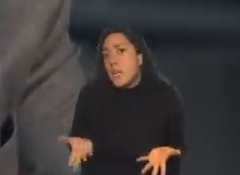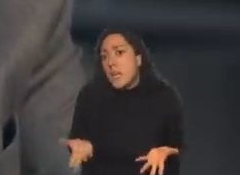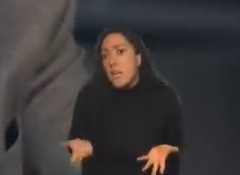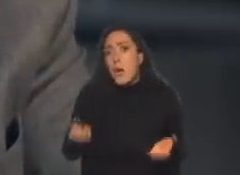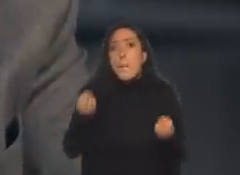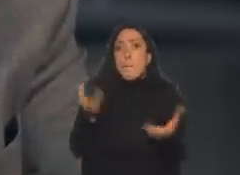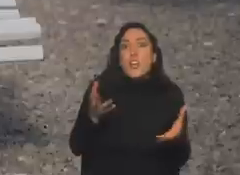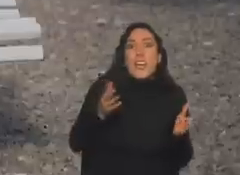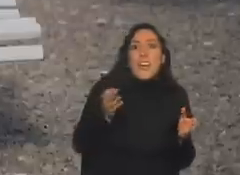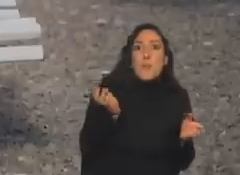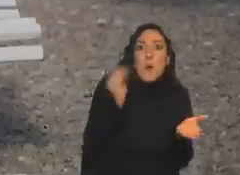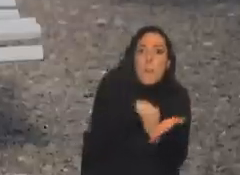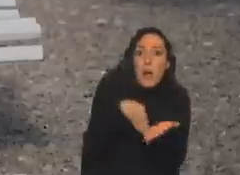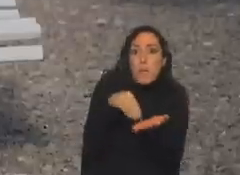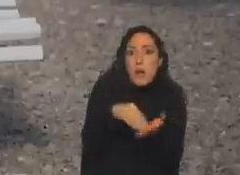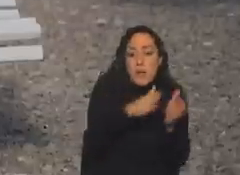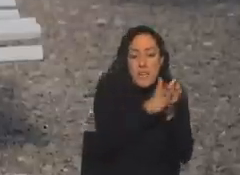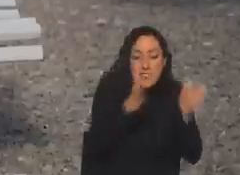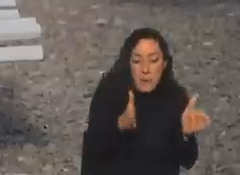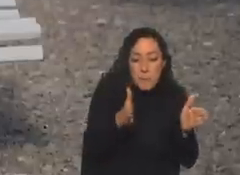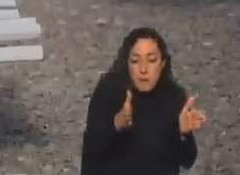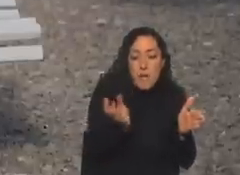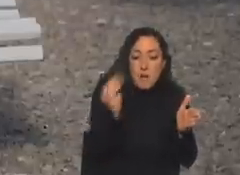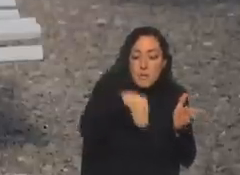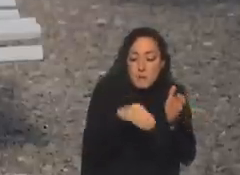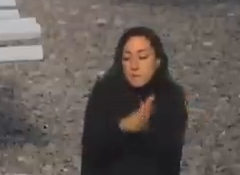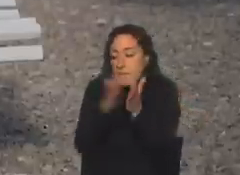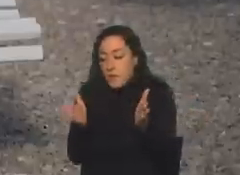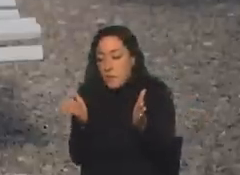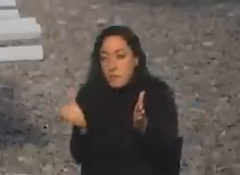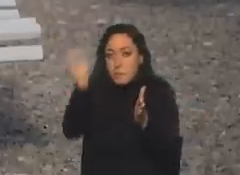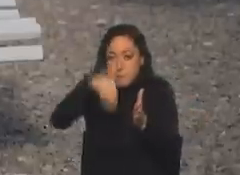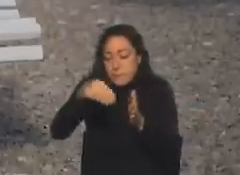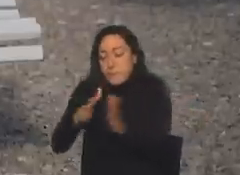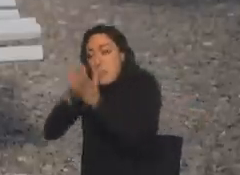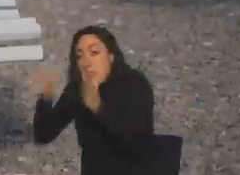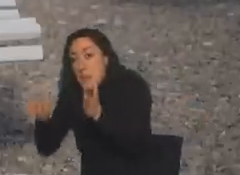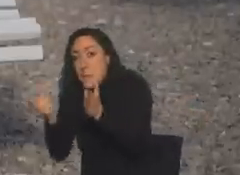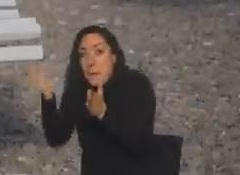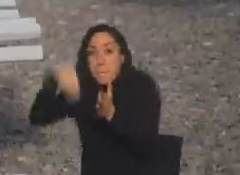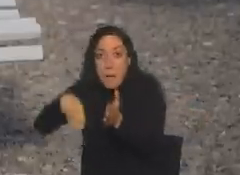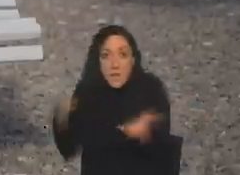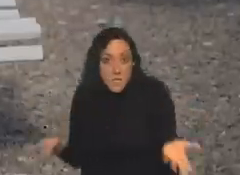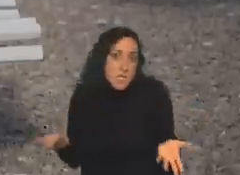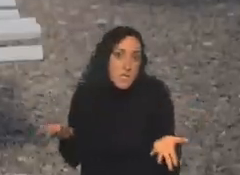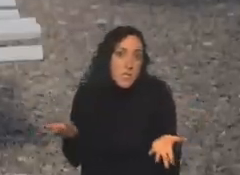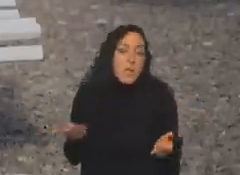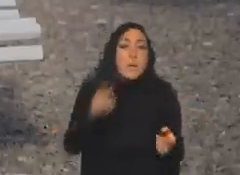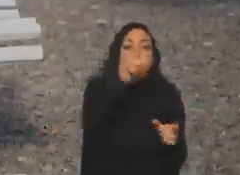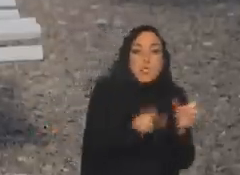cascada, se va acumulando. Te lo cobra en la primera etapa, te lo cobra el criador, al